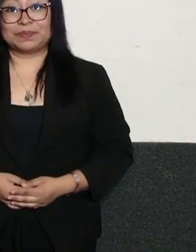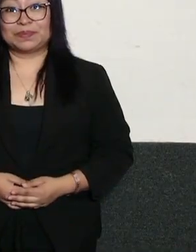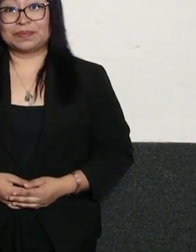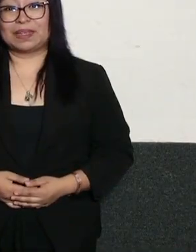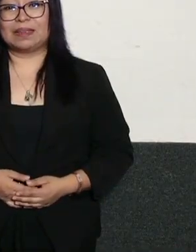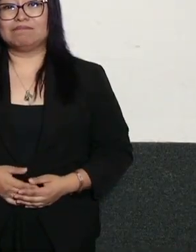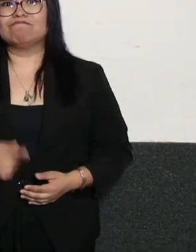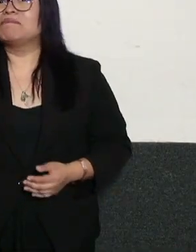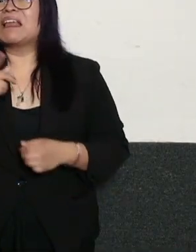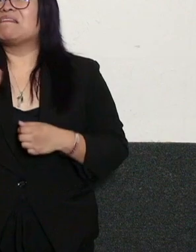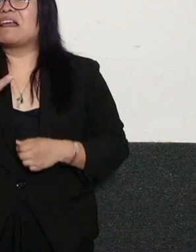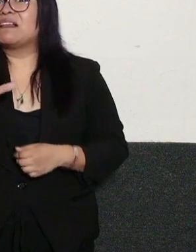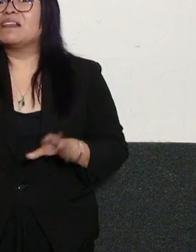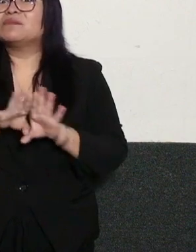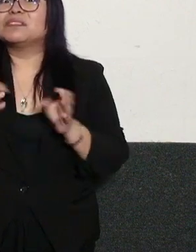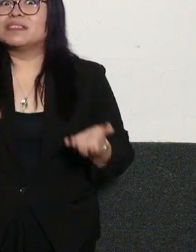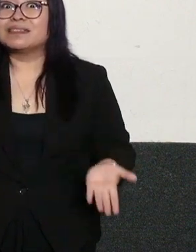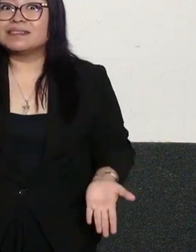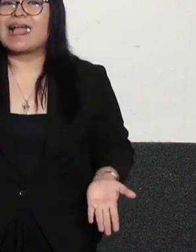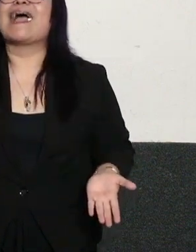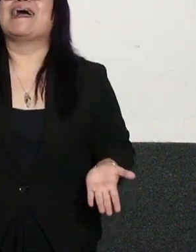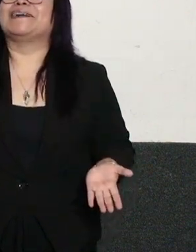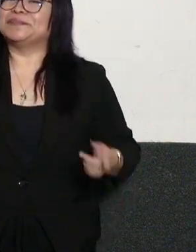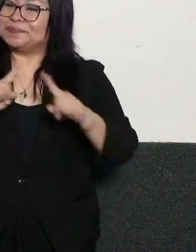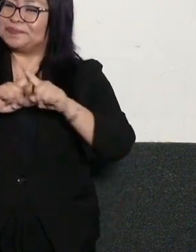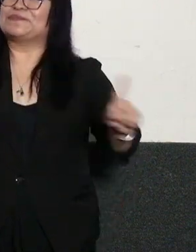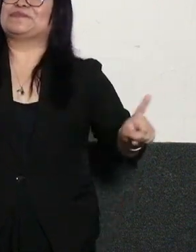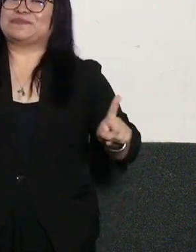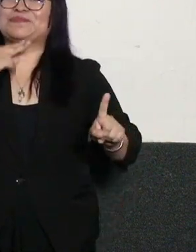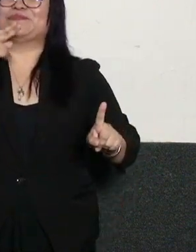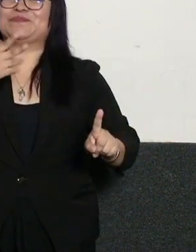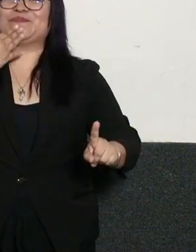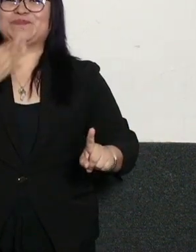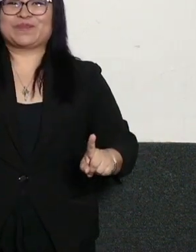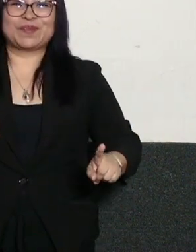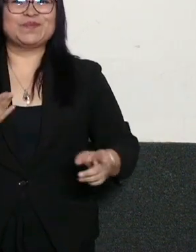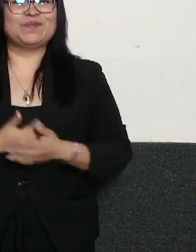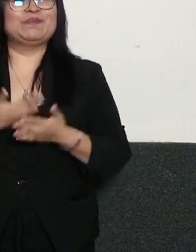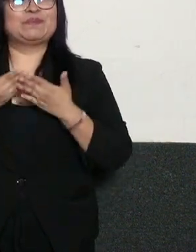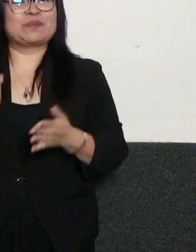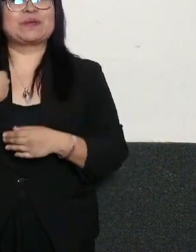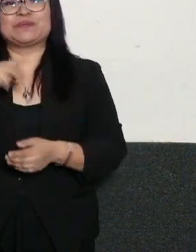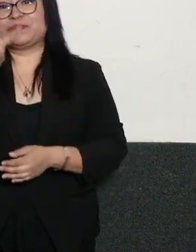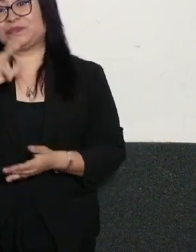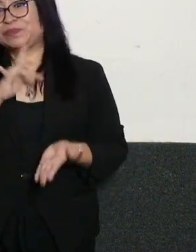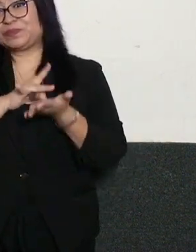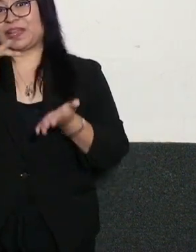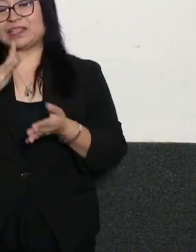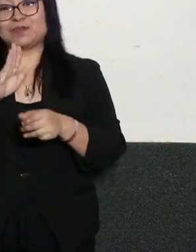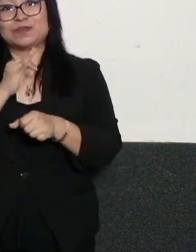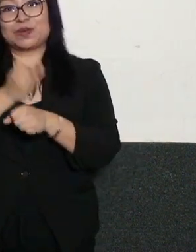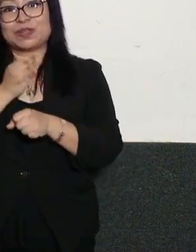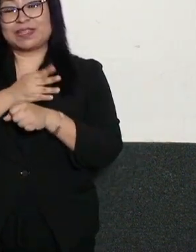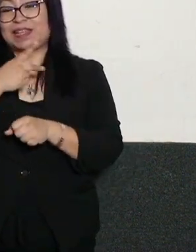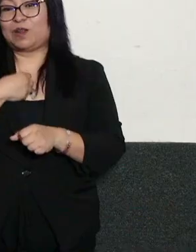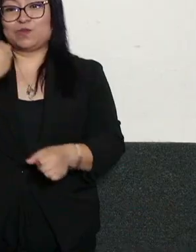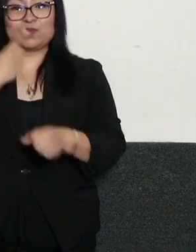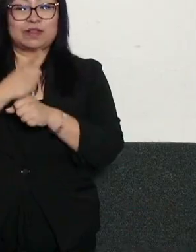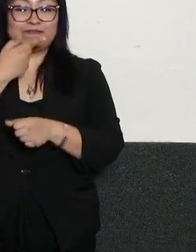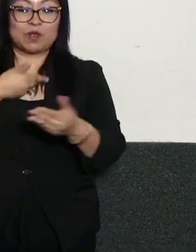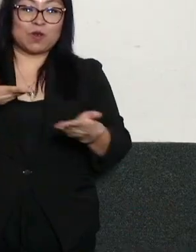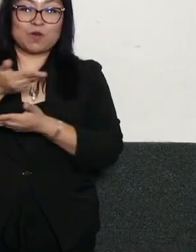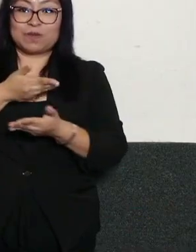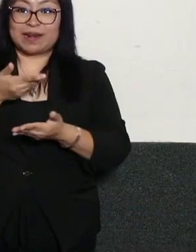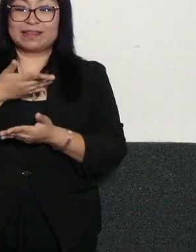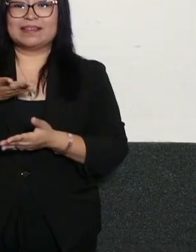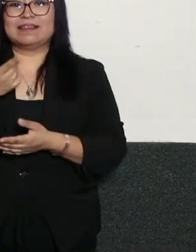¿Qué tal? ¿Cómo están? ¡Ah, qué diferencia! Oigan, pues muchísimas gracias. La verdad es que es una gran oportunidad compartir estos minutos